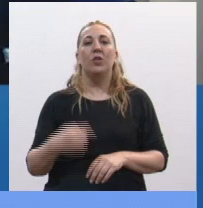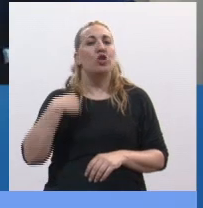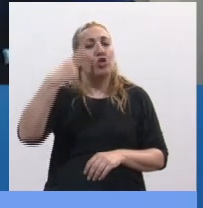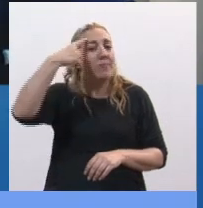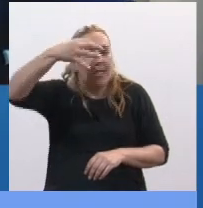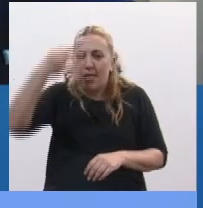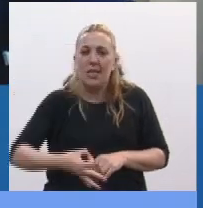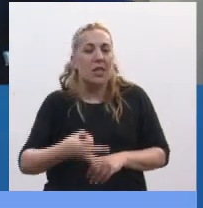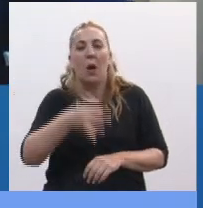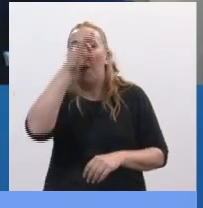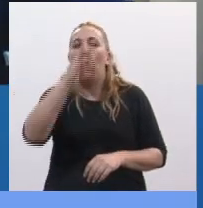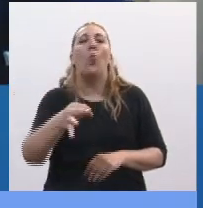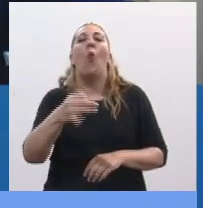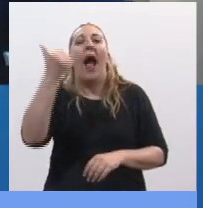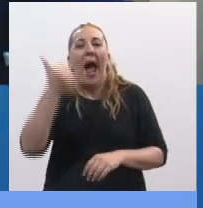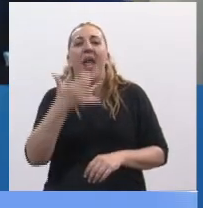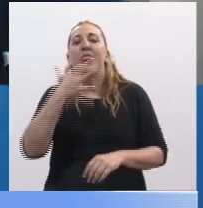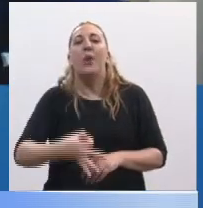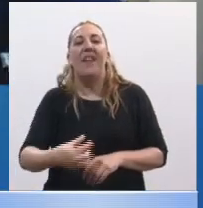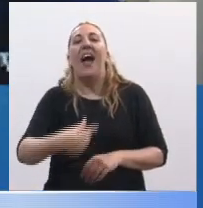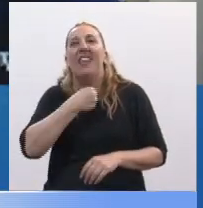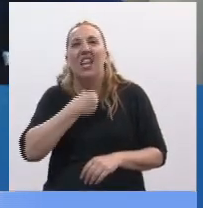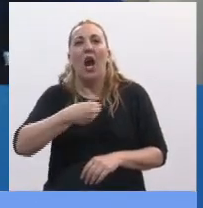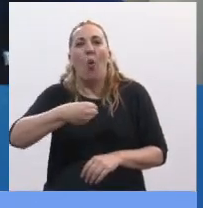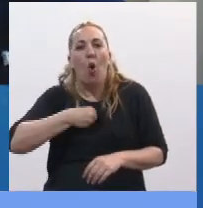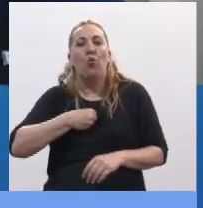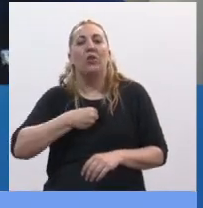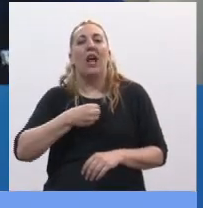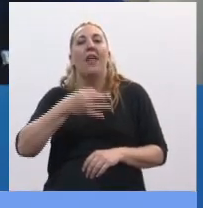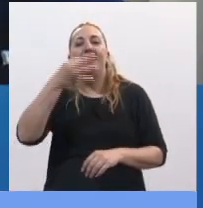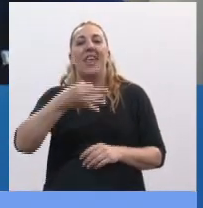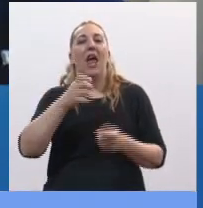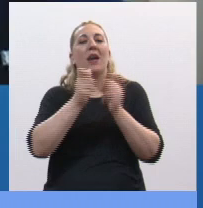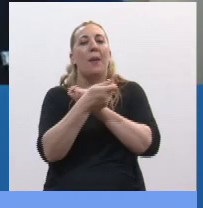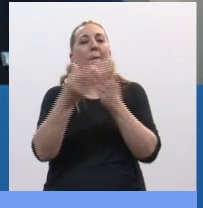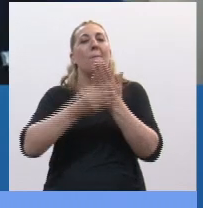mi convencimiento es que nunca hubo una auténtica y sincera voluntad de reforma del Ministerio Público,